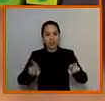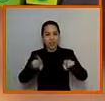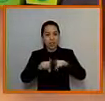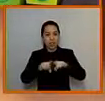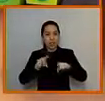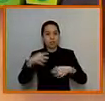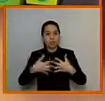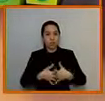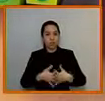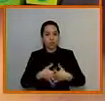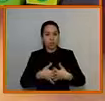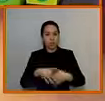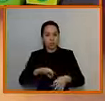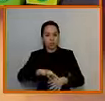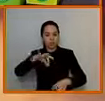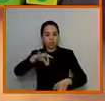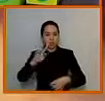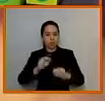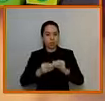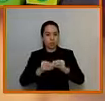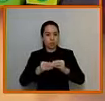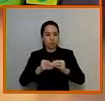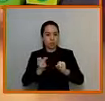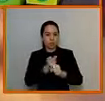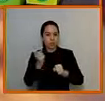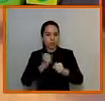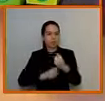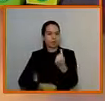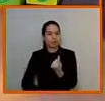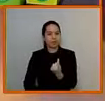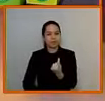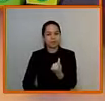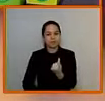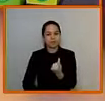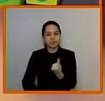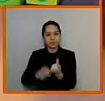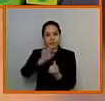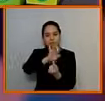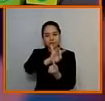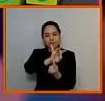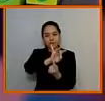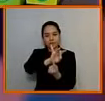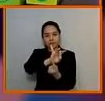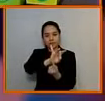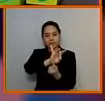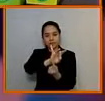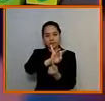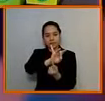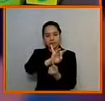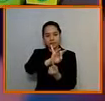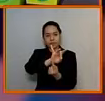nuestras máquinas van a seleccionar un dígito. Primer dígito. Y este es el 8. Siguiente dígito.